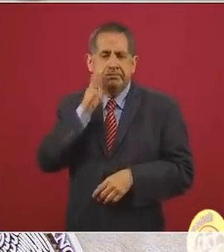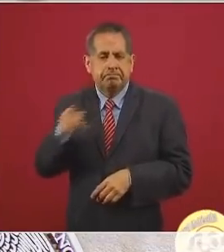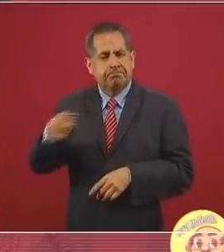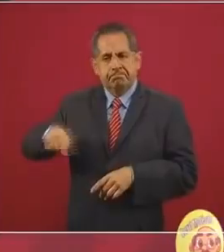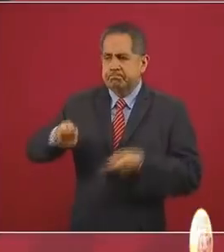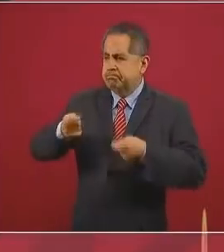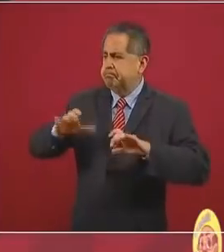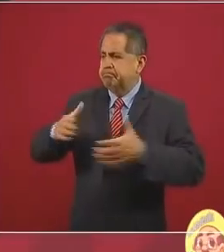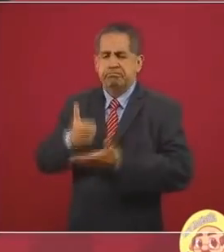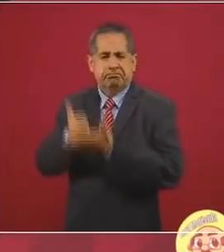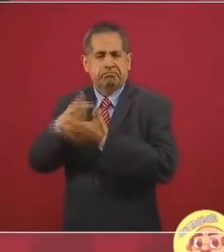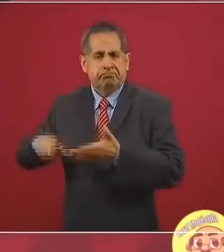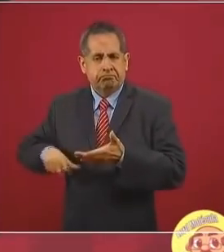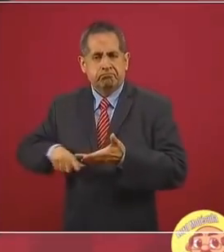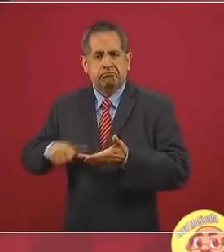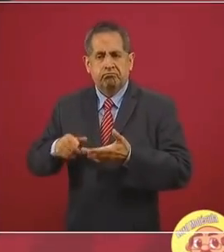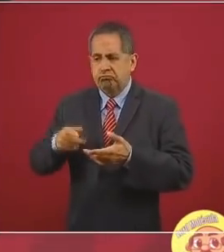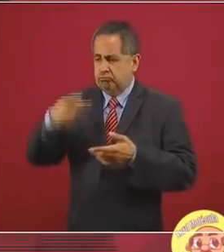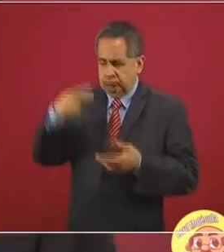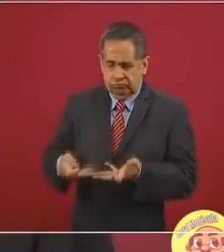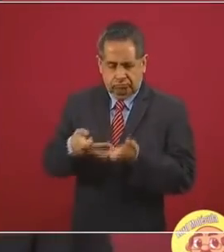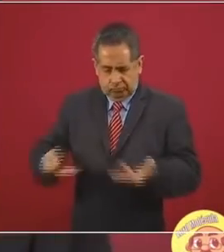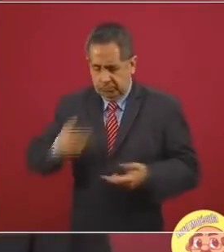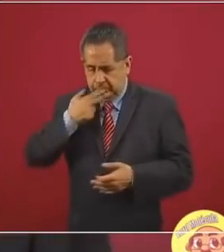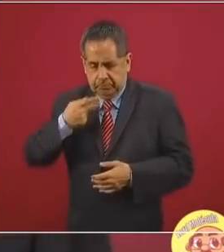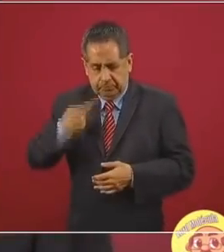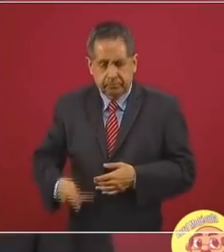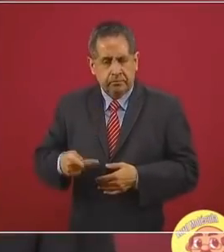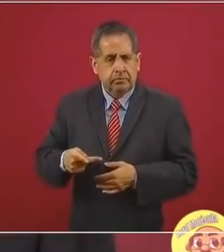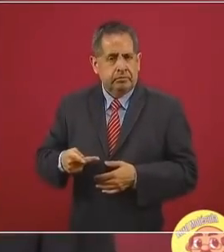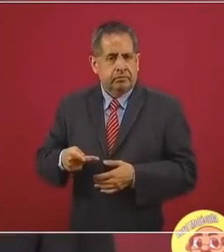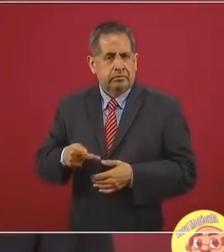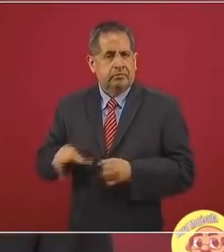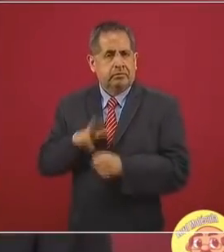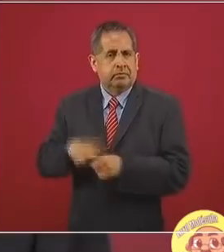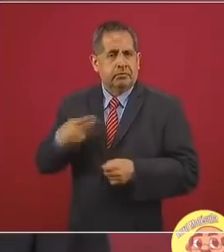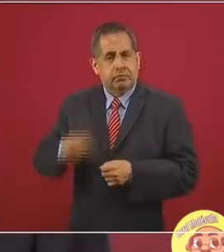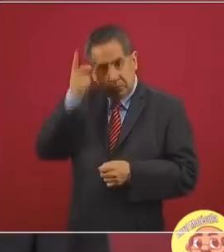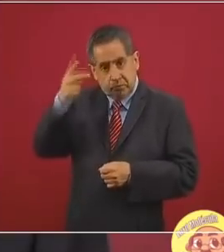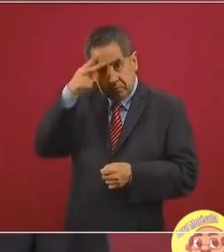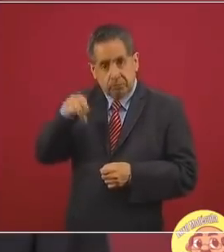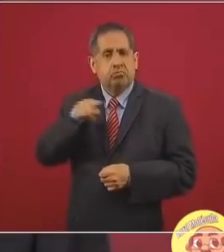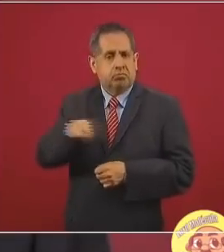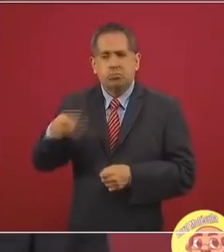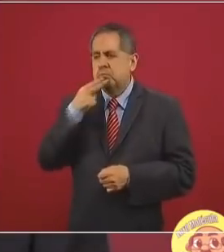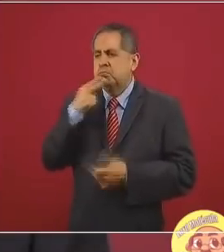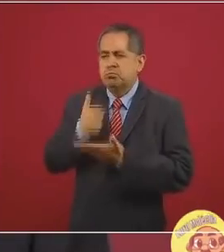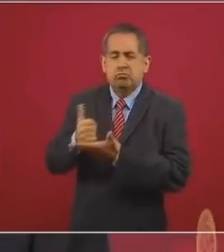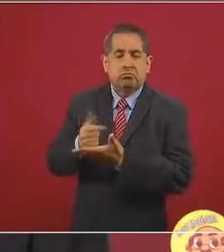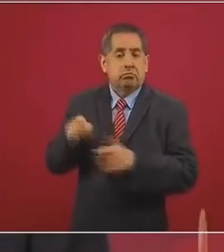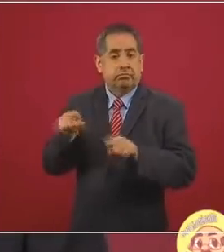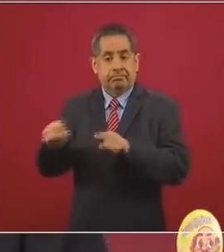nación sobre los recursos naturales y a considerar como